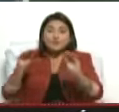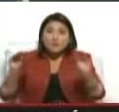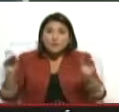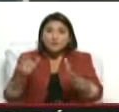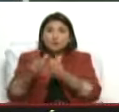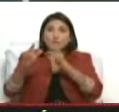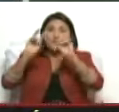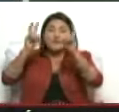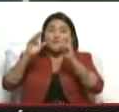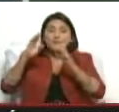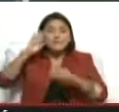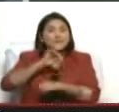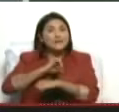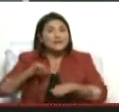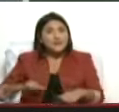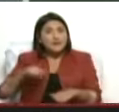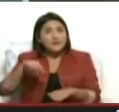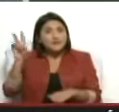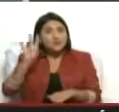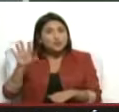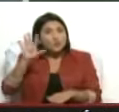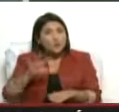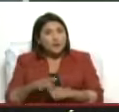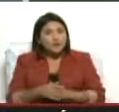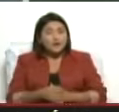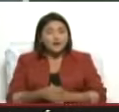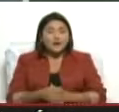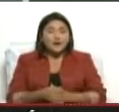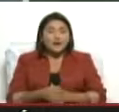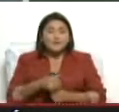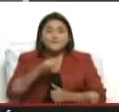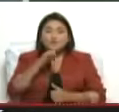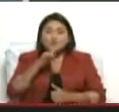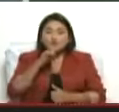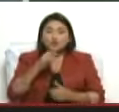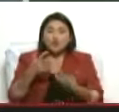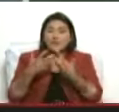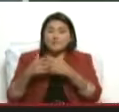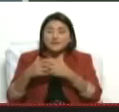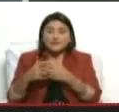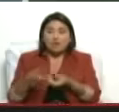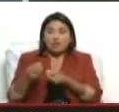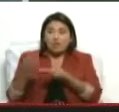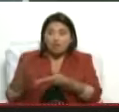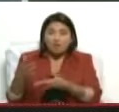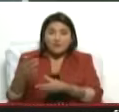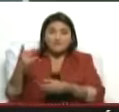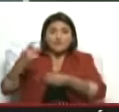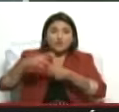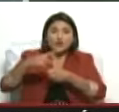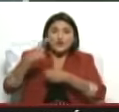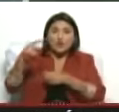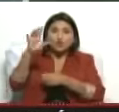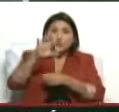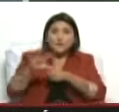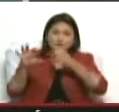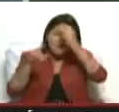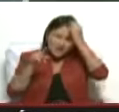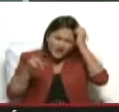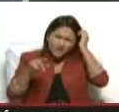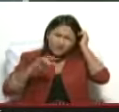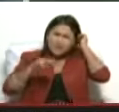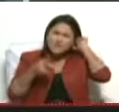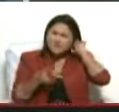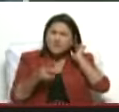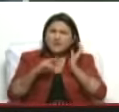temas militares sensibles de la nación a transnacionales petroleras extranjeras yo creo que una defensora de los Derechos